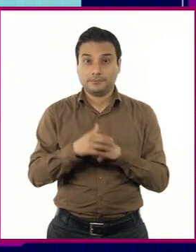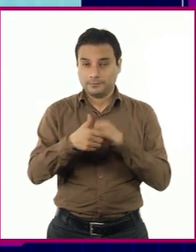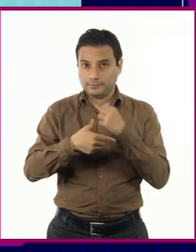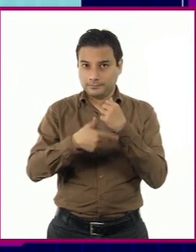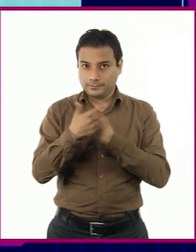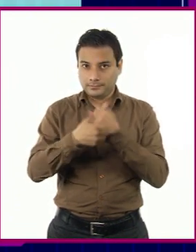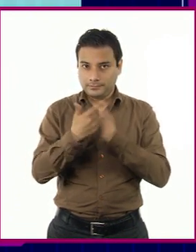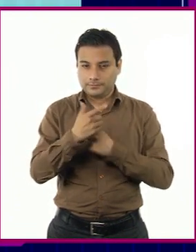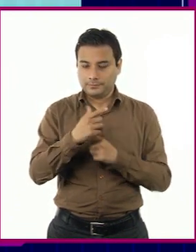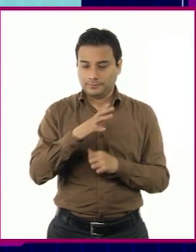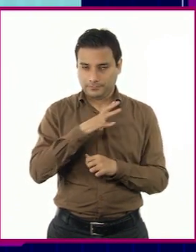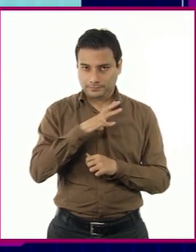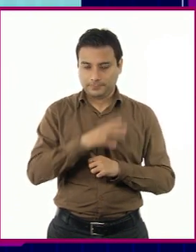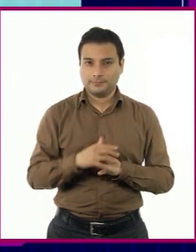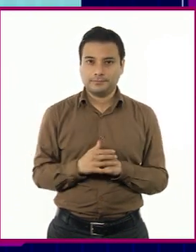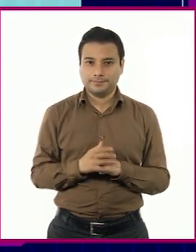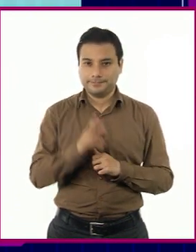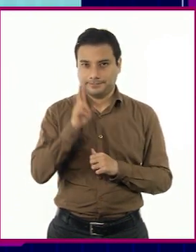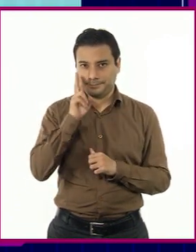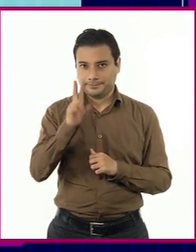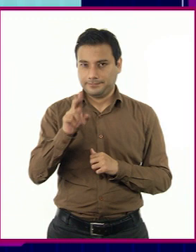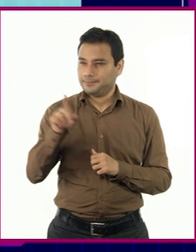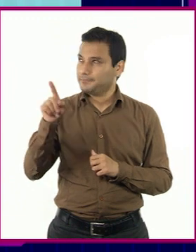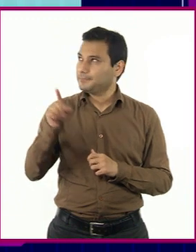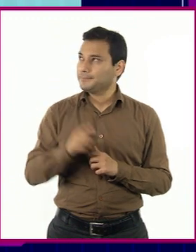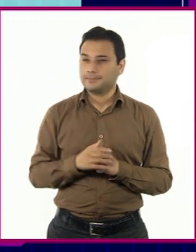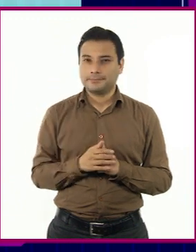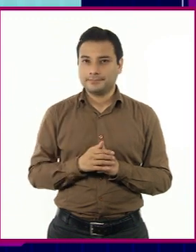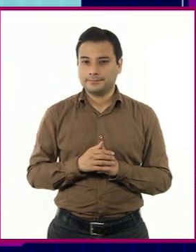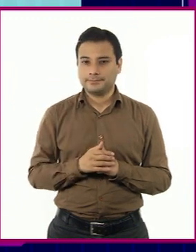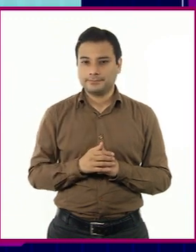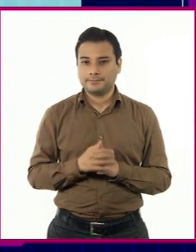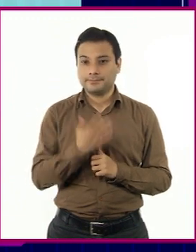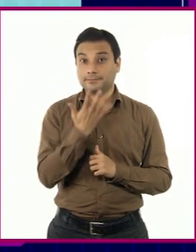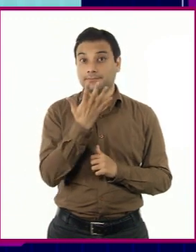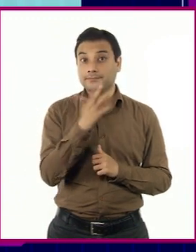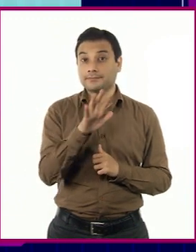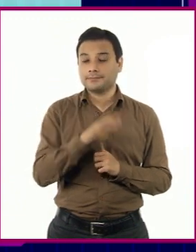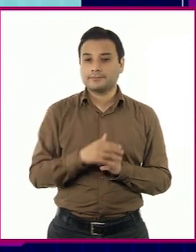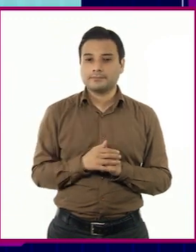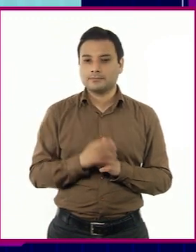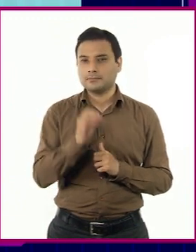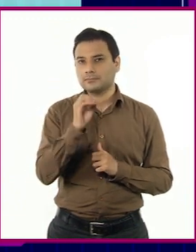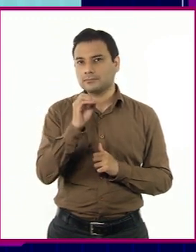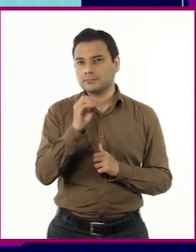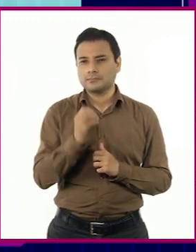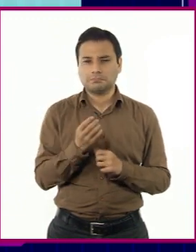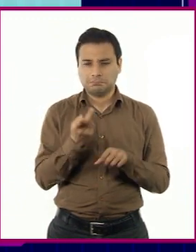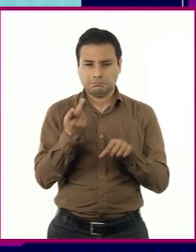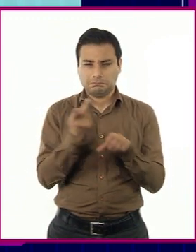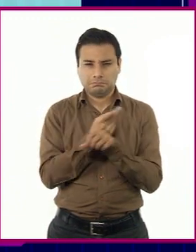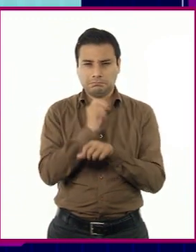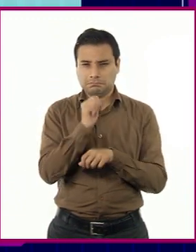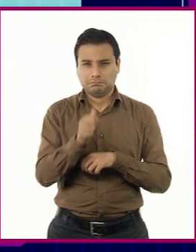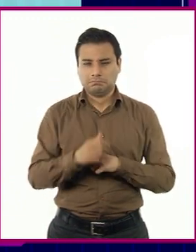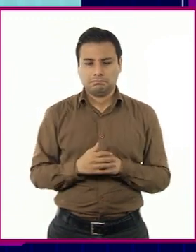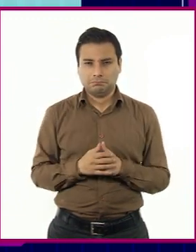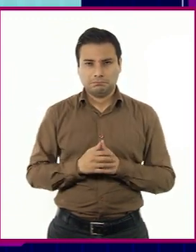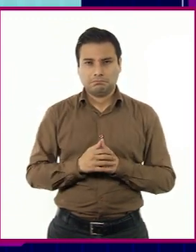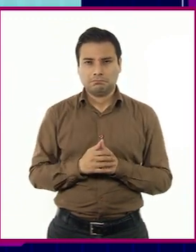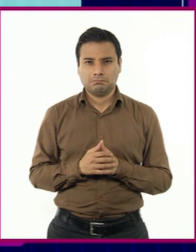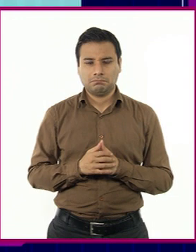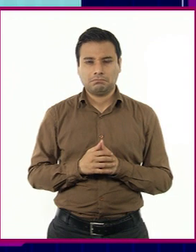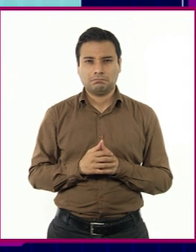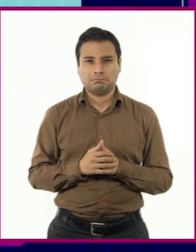veces. Observa que los datos atípicos, el 10 o el 0, no afectan a la moda. Esta depende